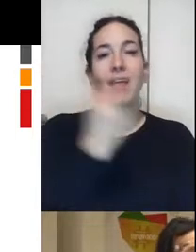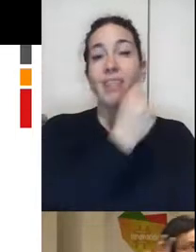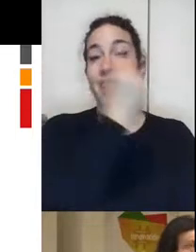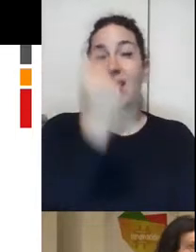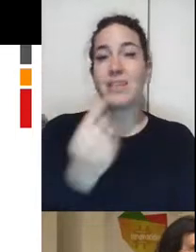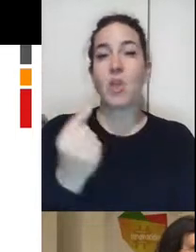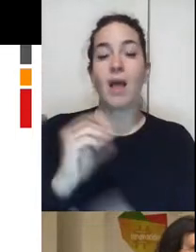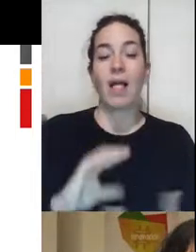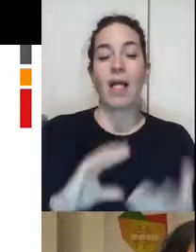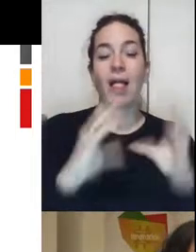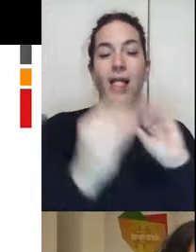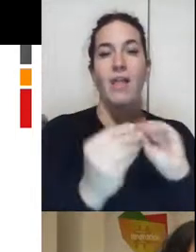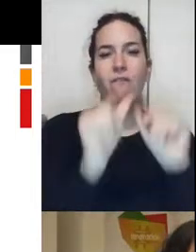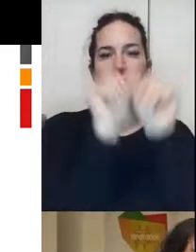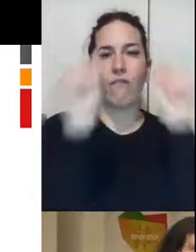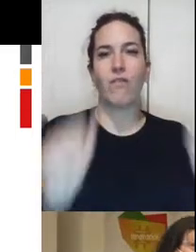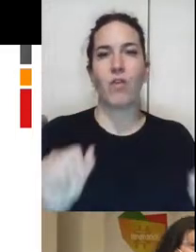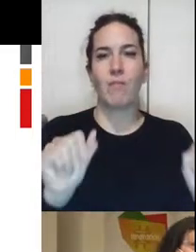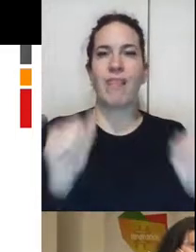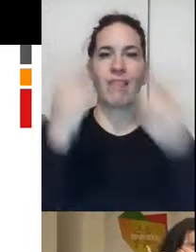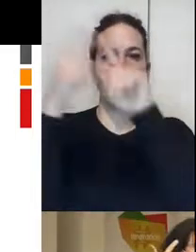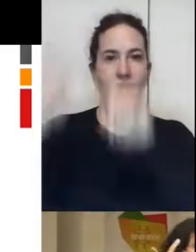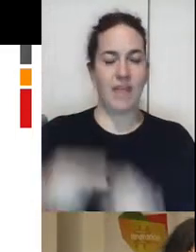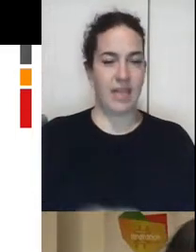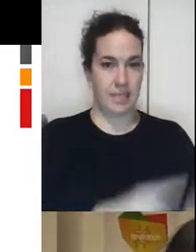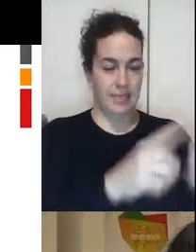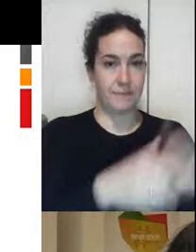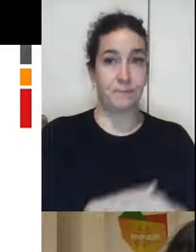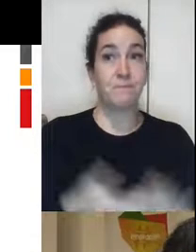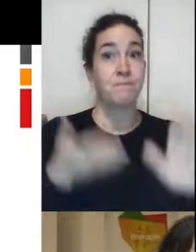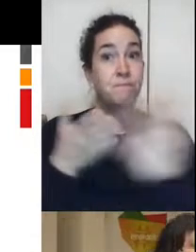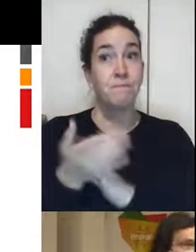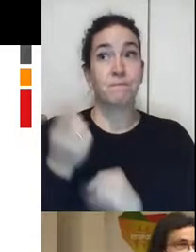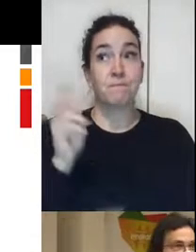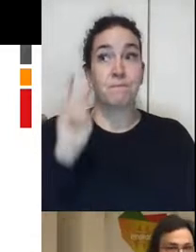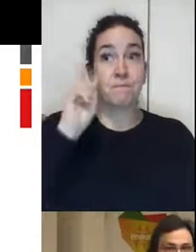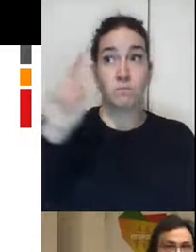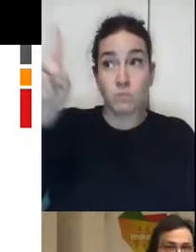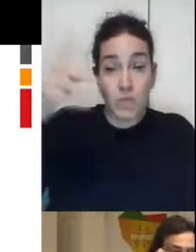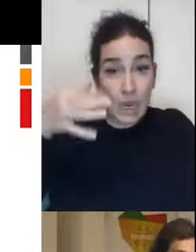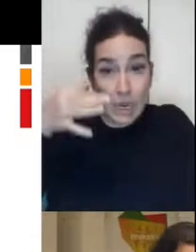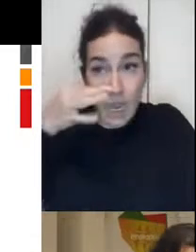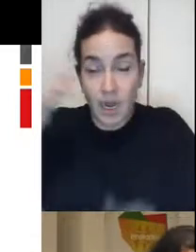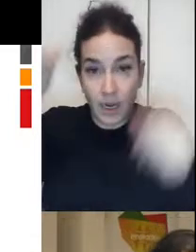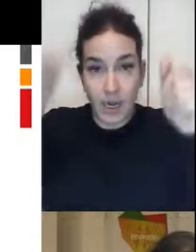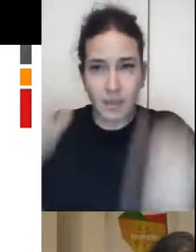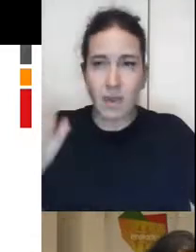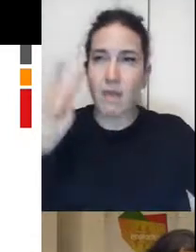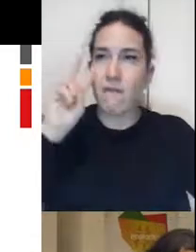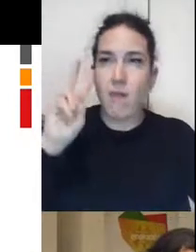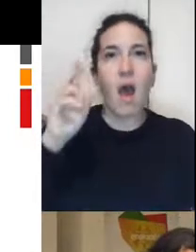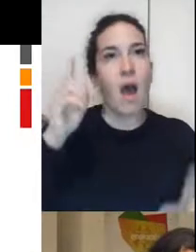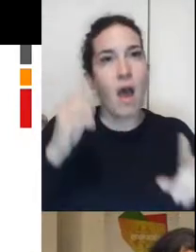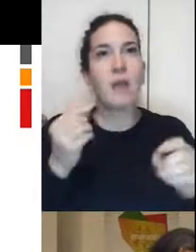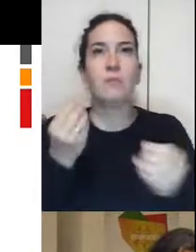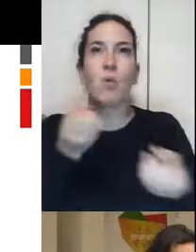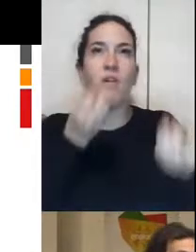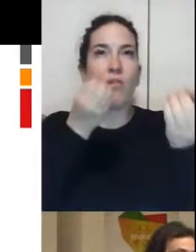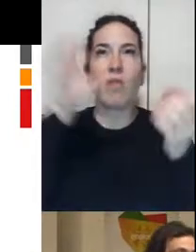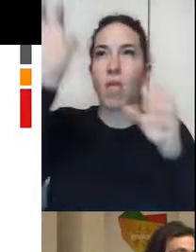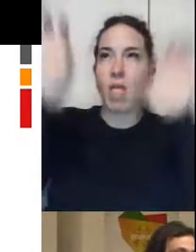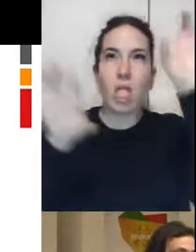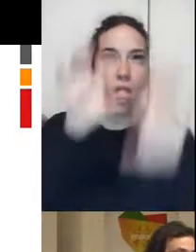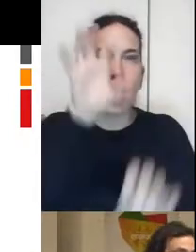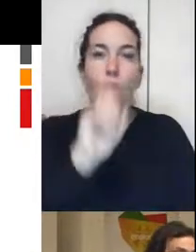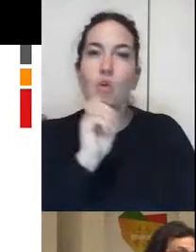que adaptarlo a formatos distintos. Se trata de que estudien un caso real, se trata de que vean cómo se administra la información gráfica